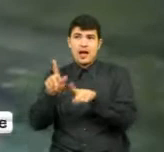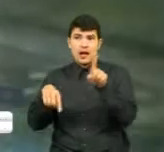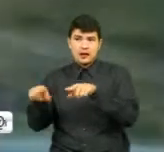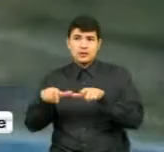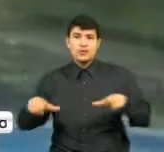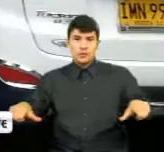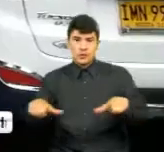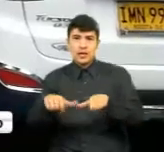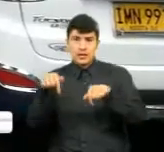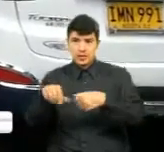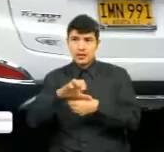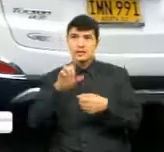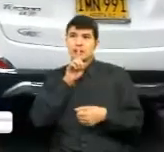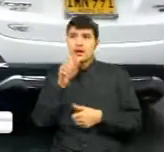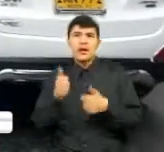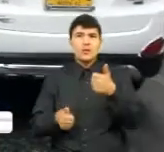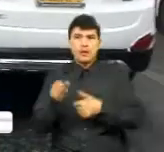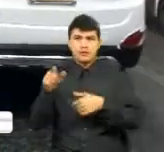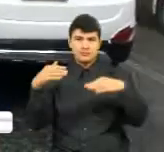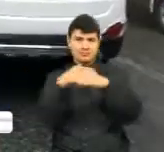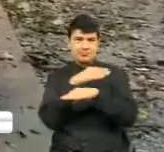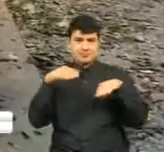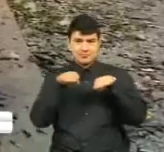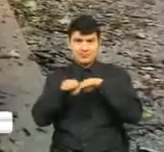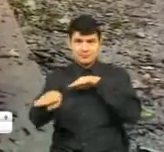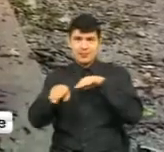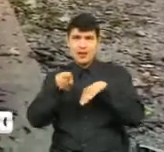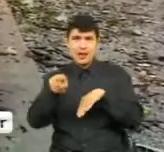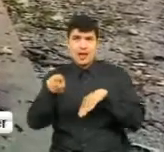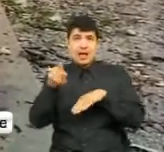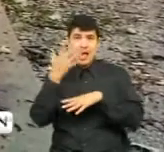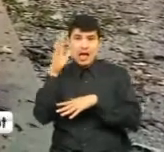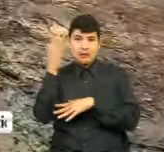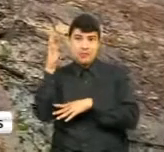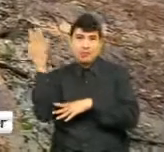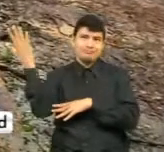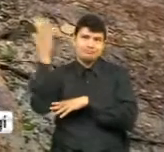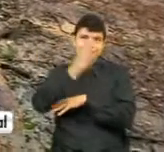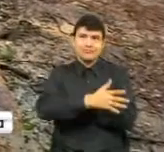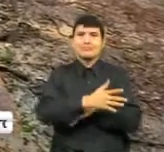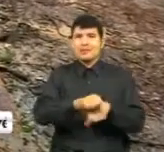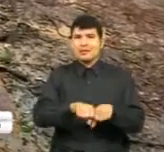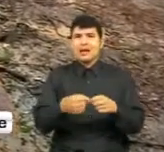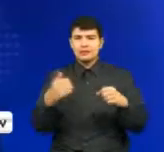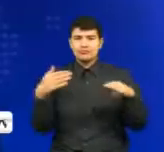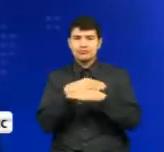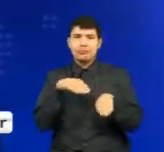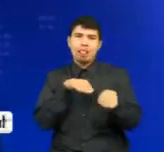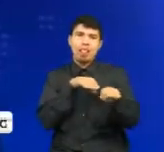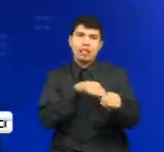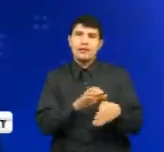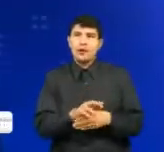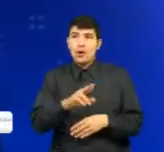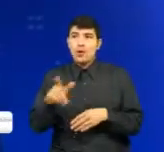sectores de Bucaramanga. Uno de ellos fue la transversal oriental, donde un árbol se vino abajo, bloqueando la vía. Otro